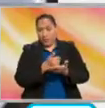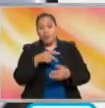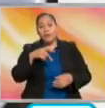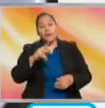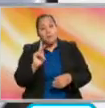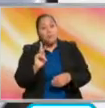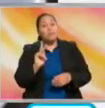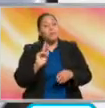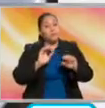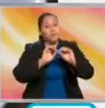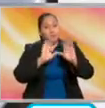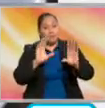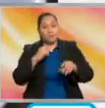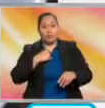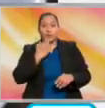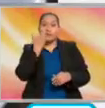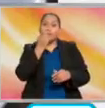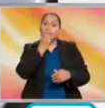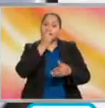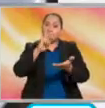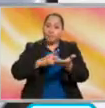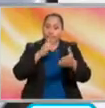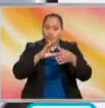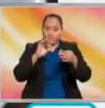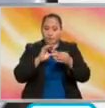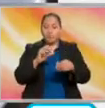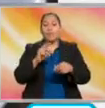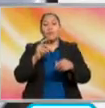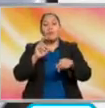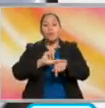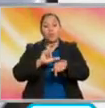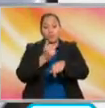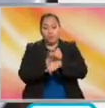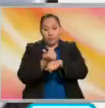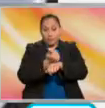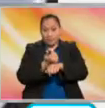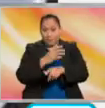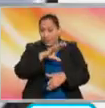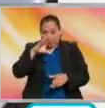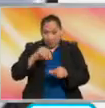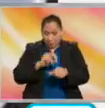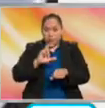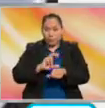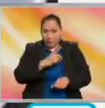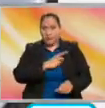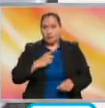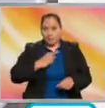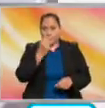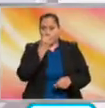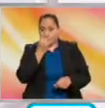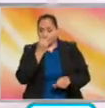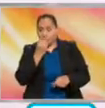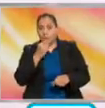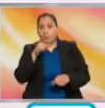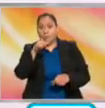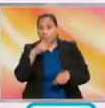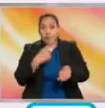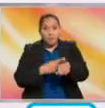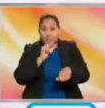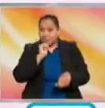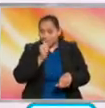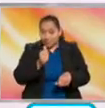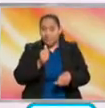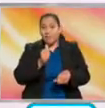Pero definitivamente yo quiero insistir en esto, que la yema, o sea, el huevo completo lo tenemos que comer. O sea, si no tenemos ningún tipo de